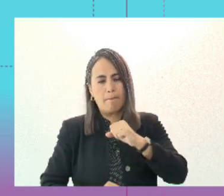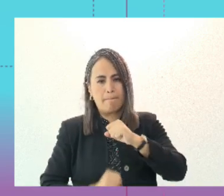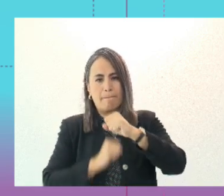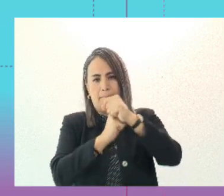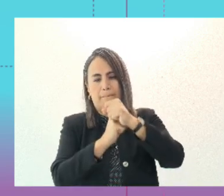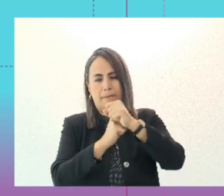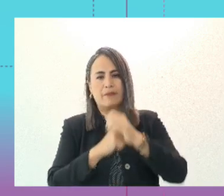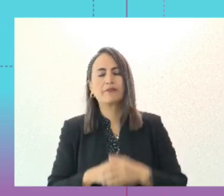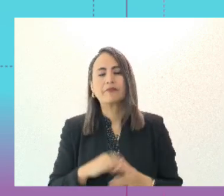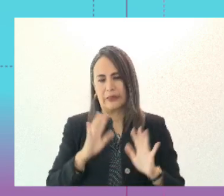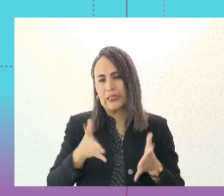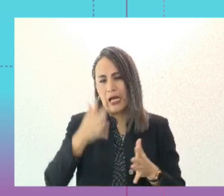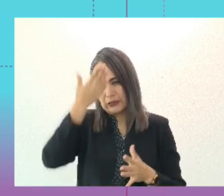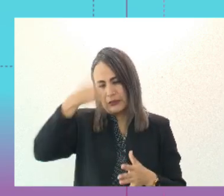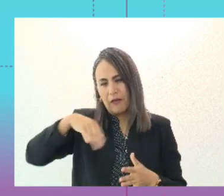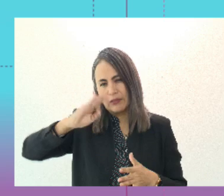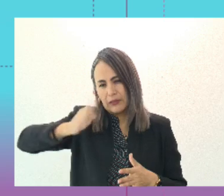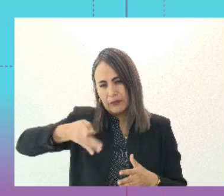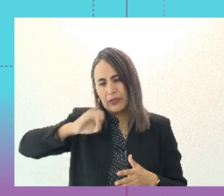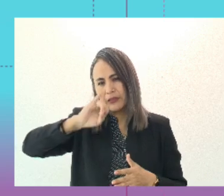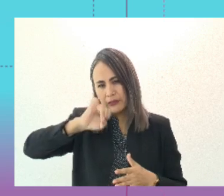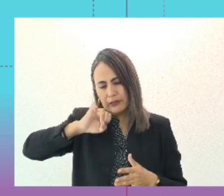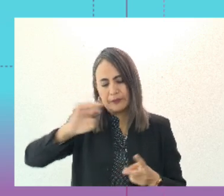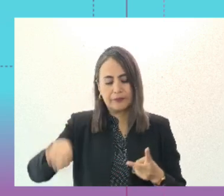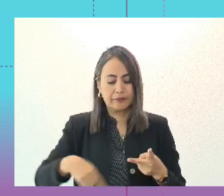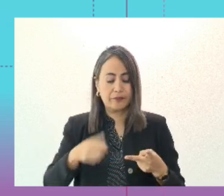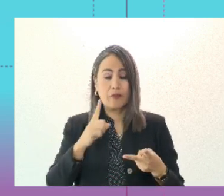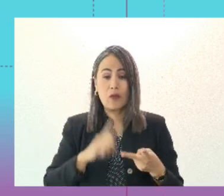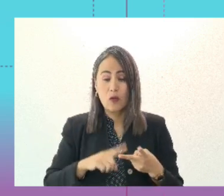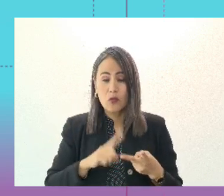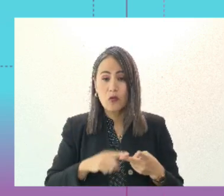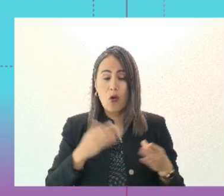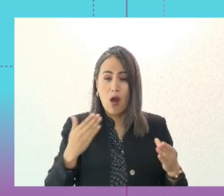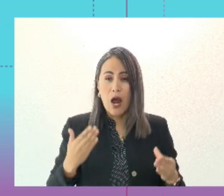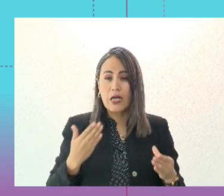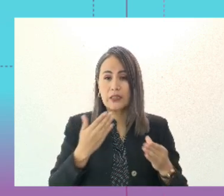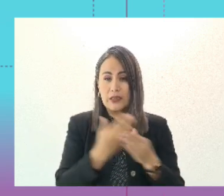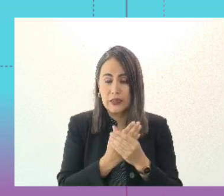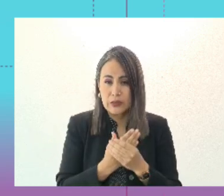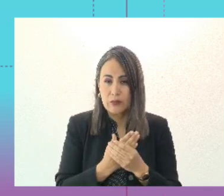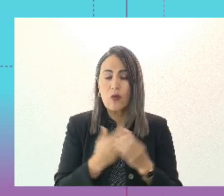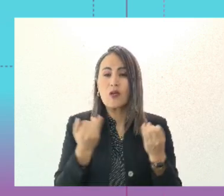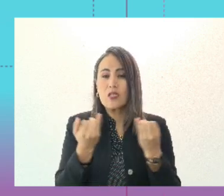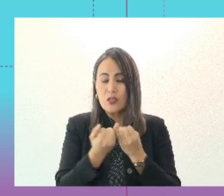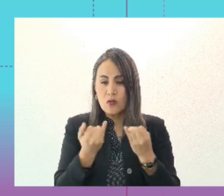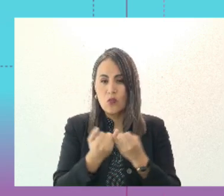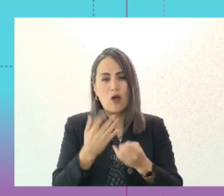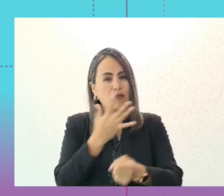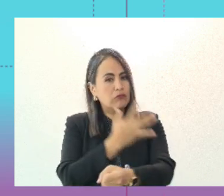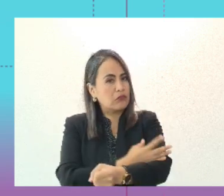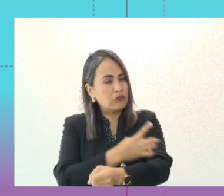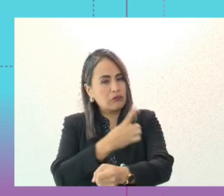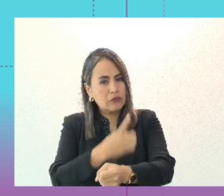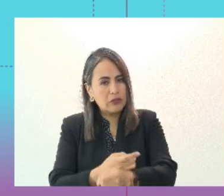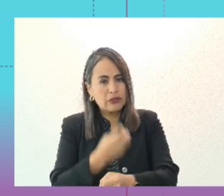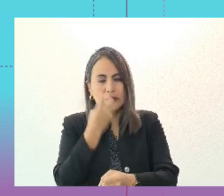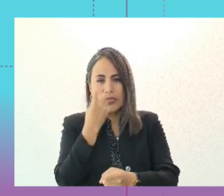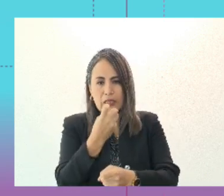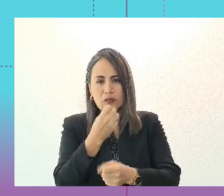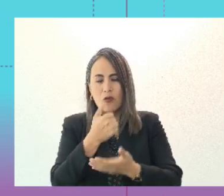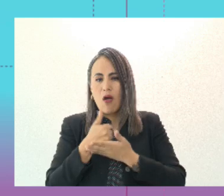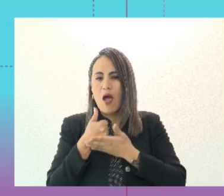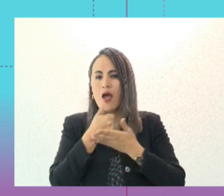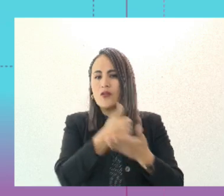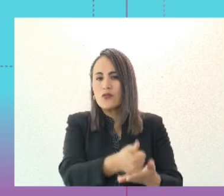tenemos ampliamente aceptada también es que los archivos son un pilar de la transparencia. Ergo, es